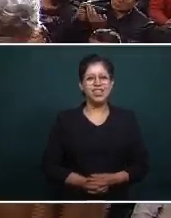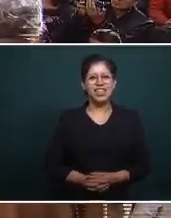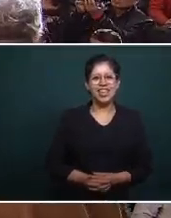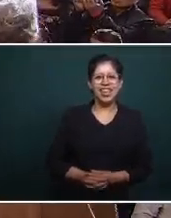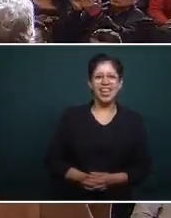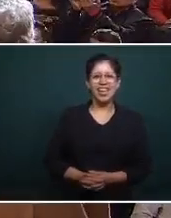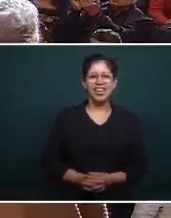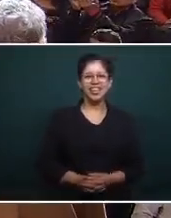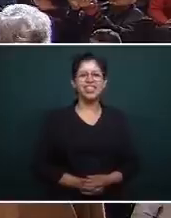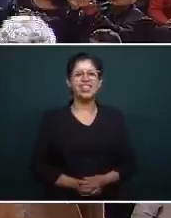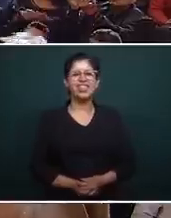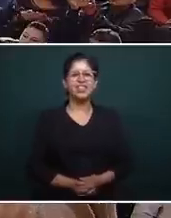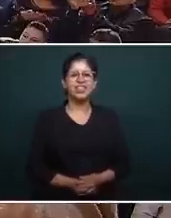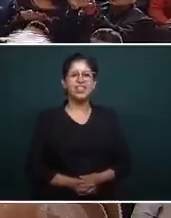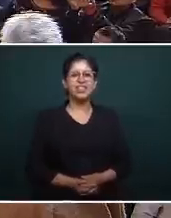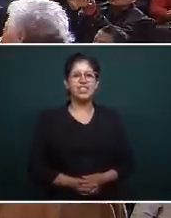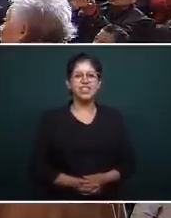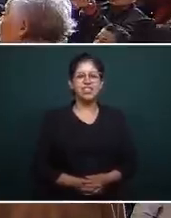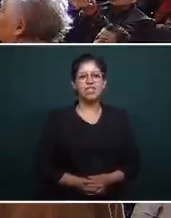Cordero. Muy buenos días.